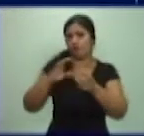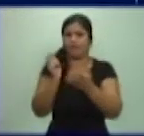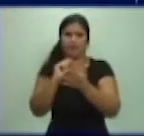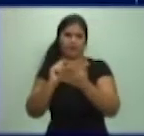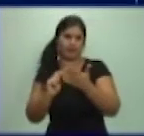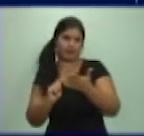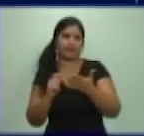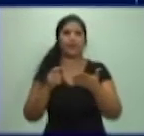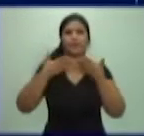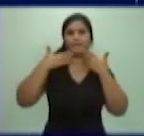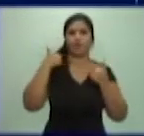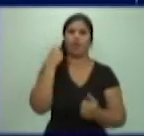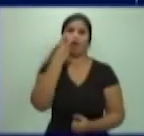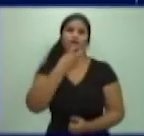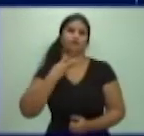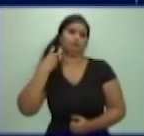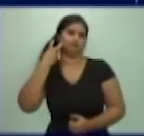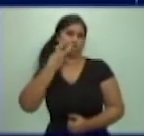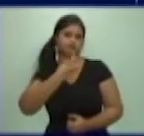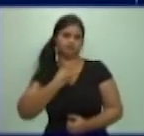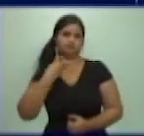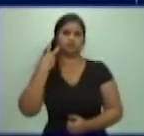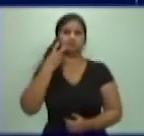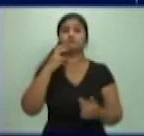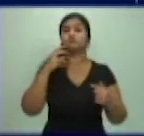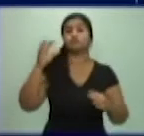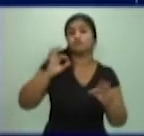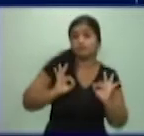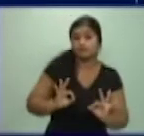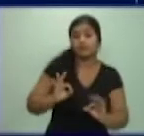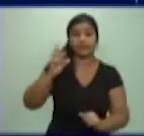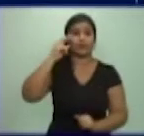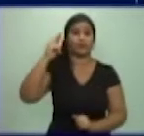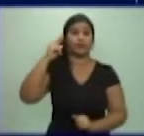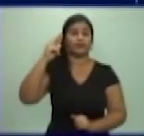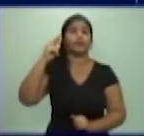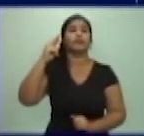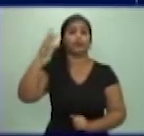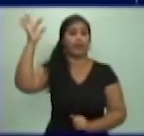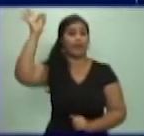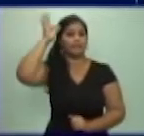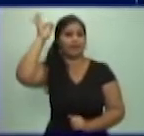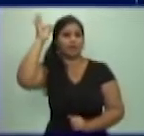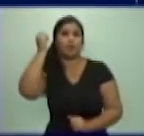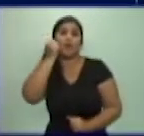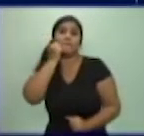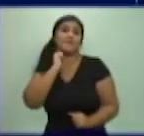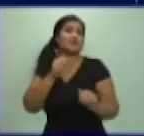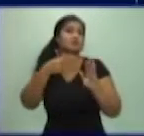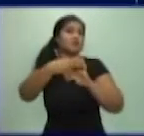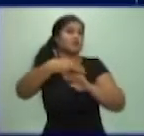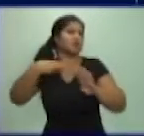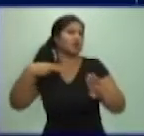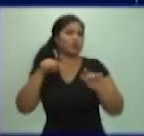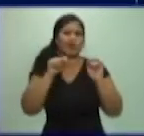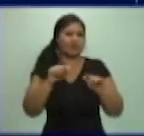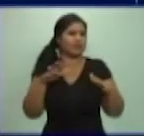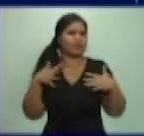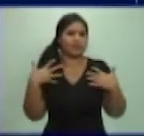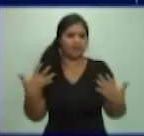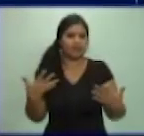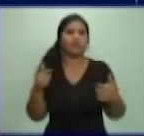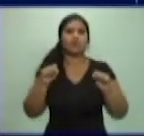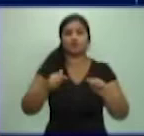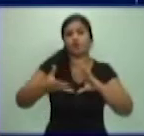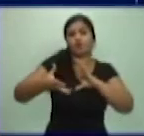habla. Recuerden que el español, más que una asignatura, como dice la profesora Laís, es un instrumento de